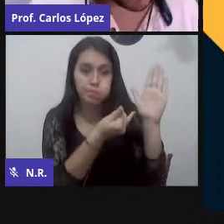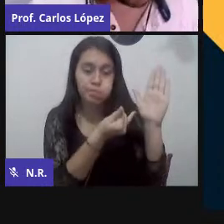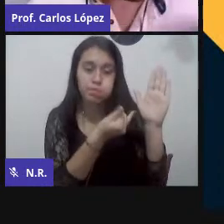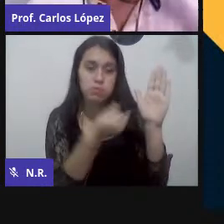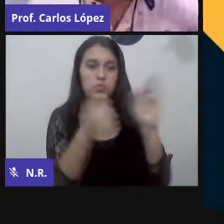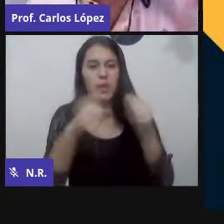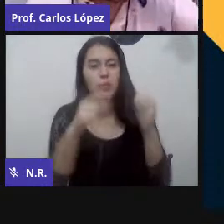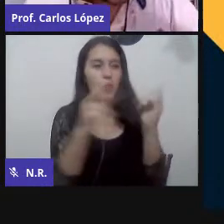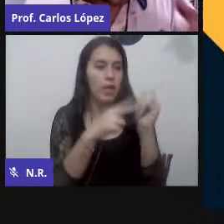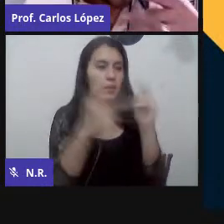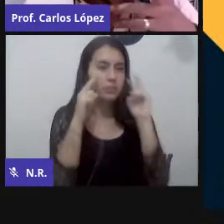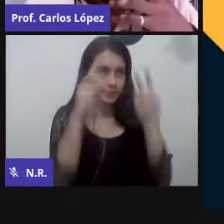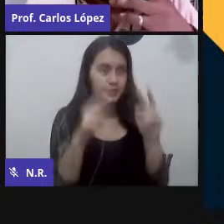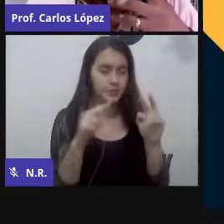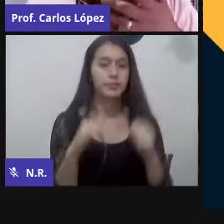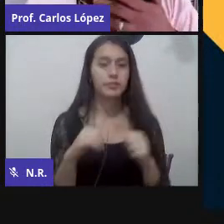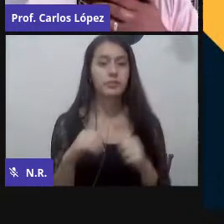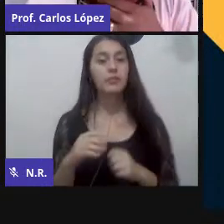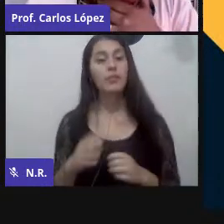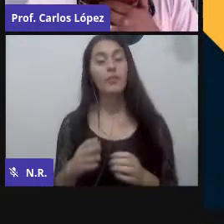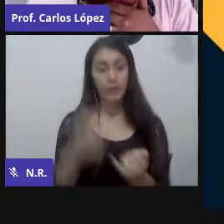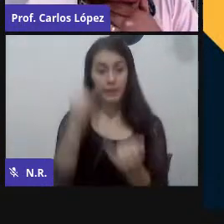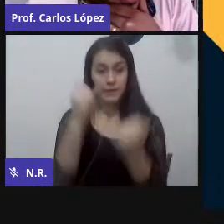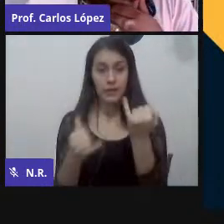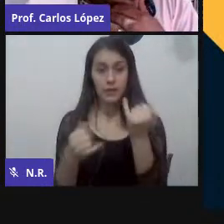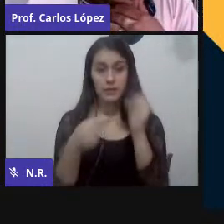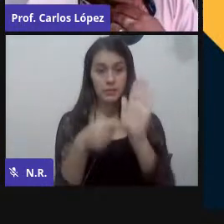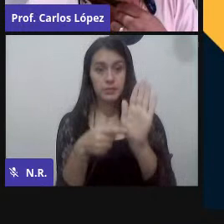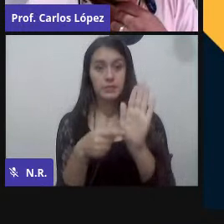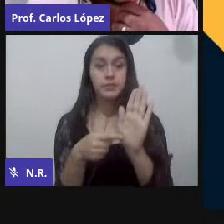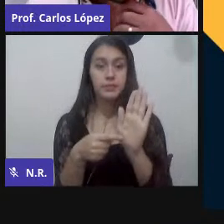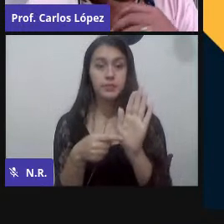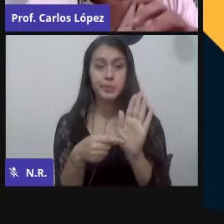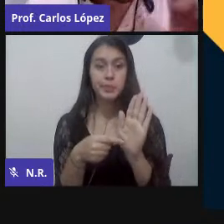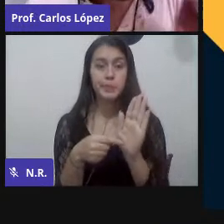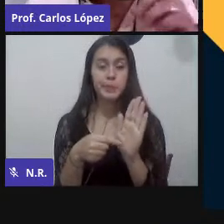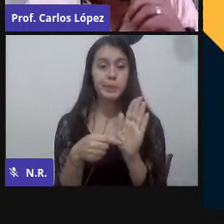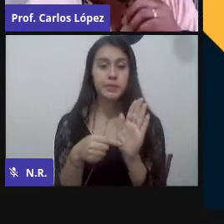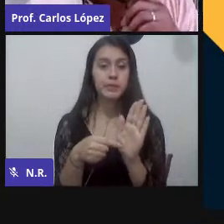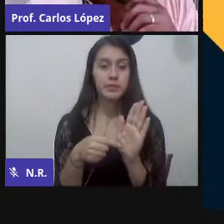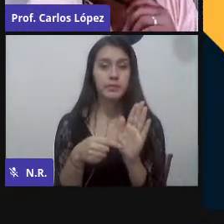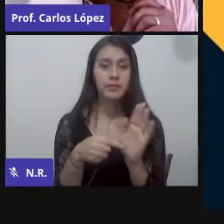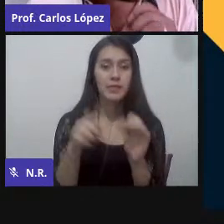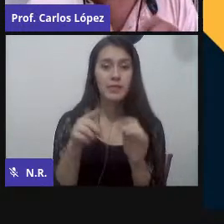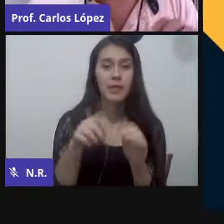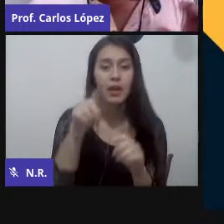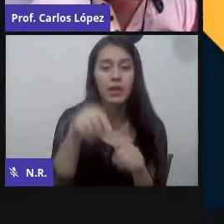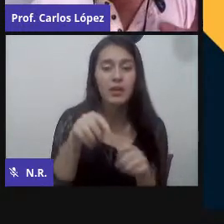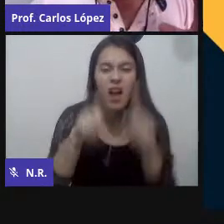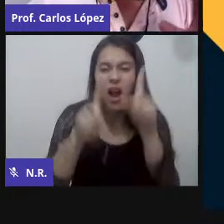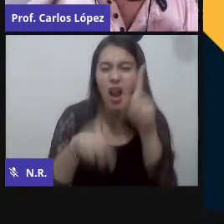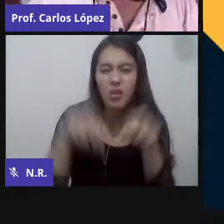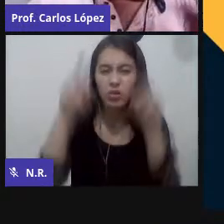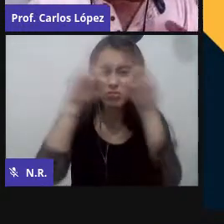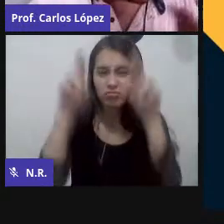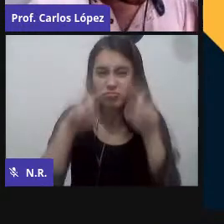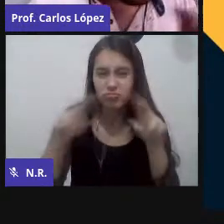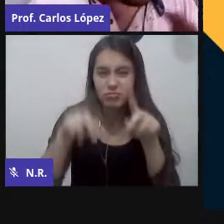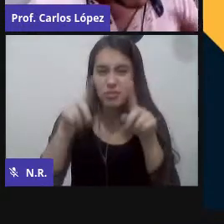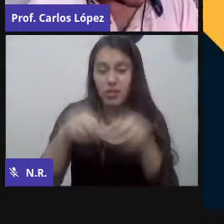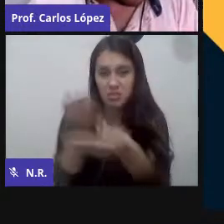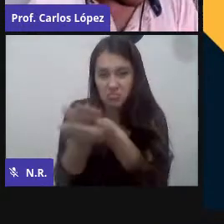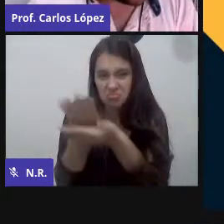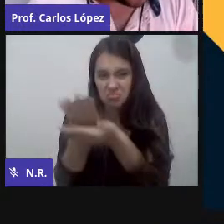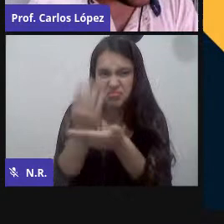viendo. ¿De acuerdo? Al final de esta presentación, siguiente, para finalizar, dejamos unos sitios recomendados donde hay alrededor de